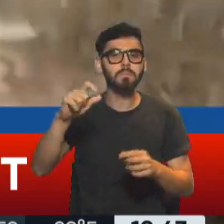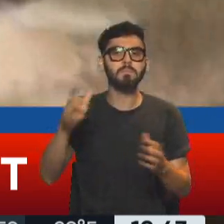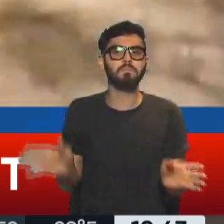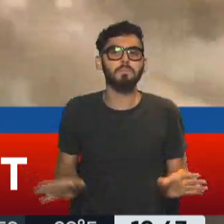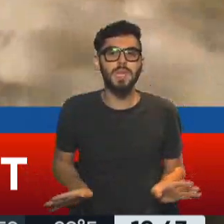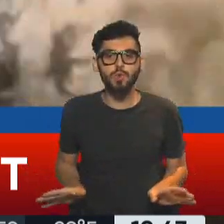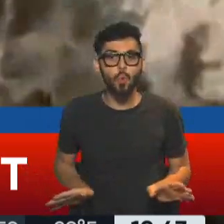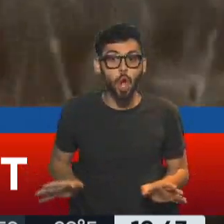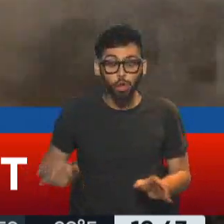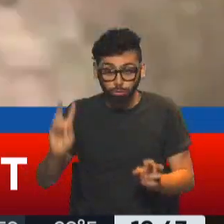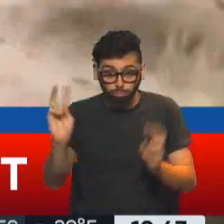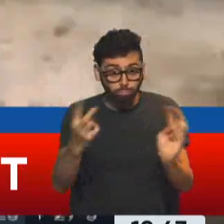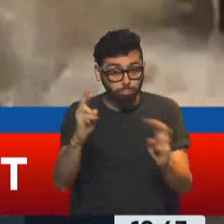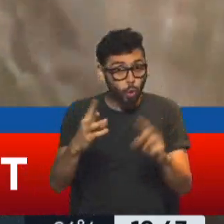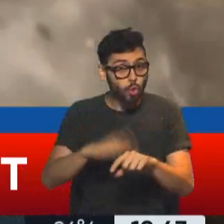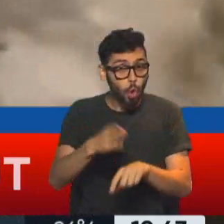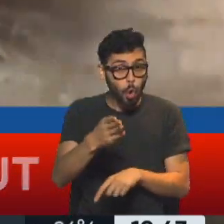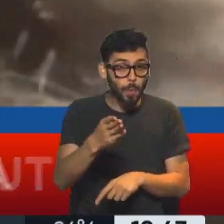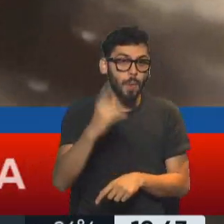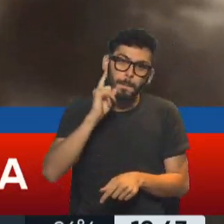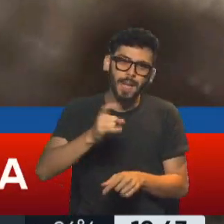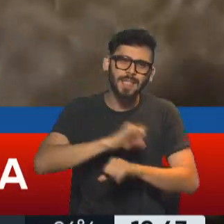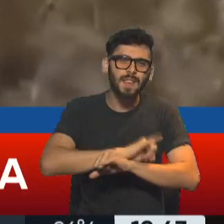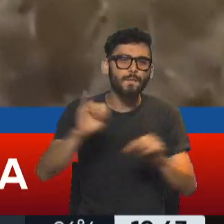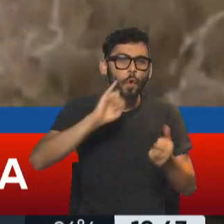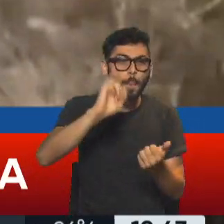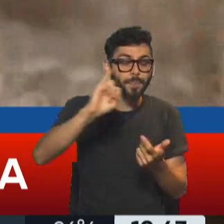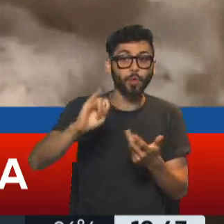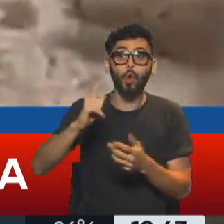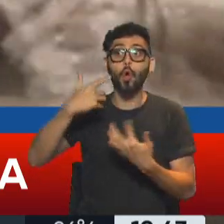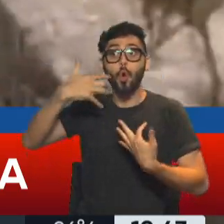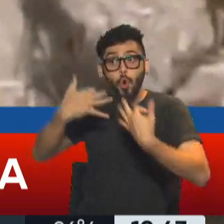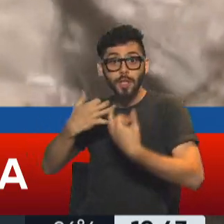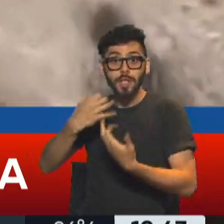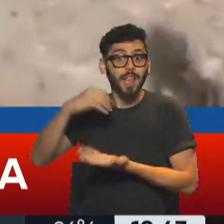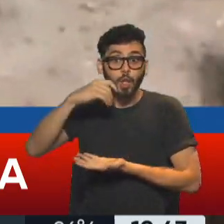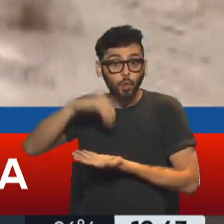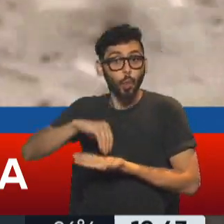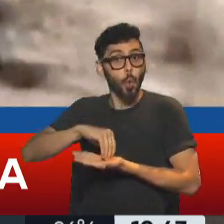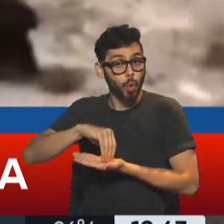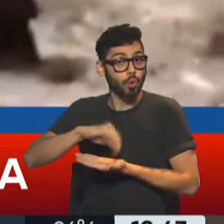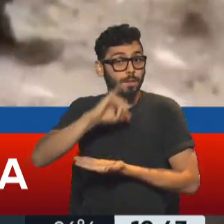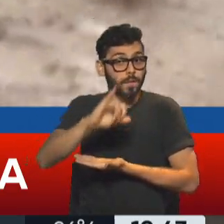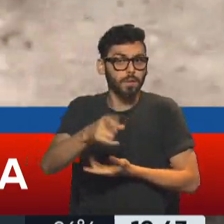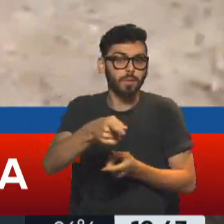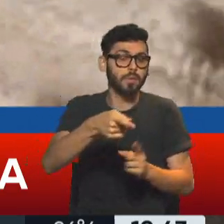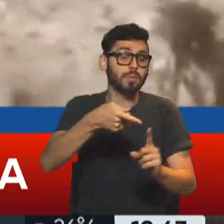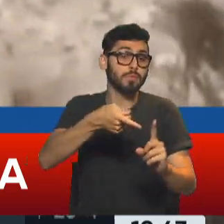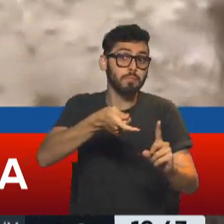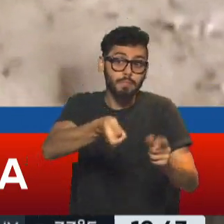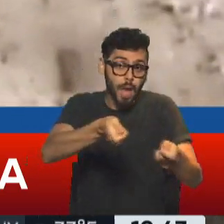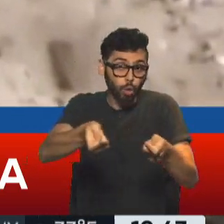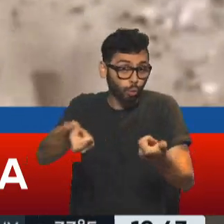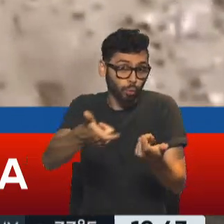esta forma y además actualizamos la información. La justicia de Chubut investiga la matanza, dicha matanza de